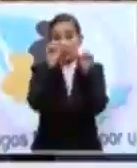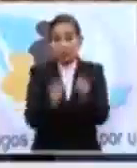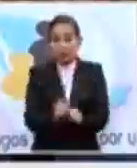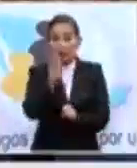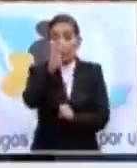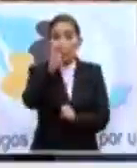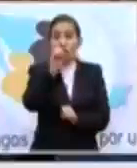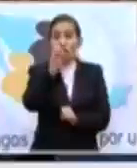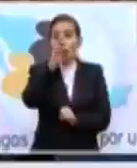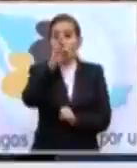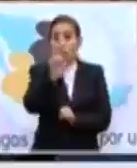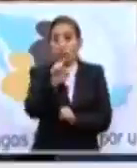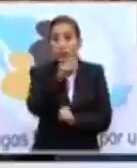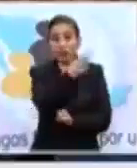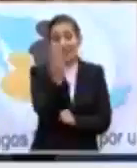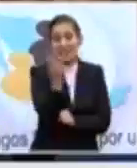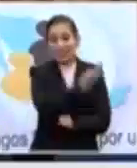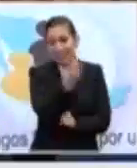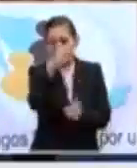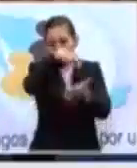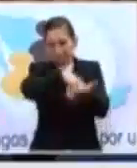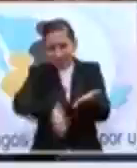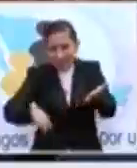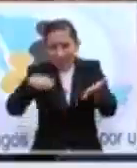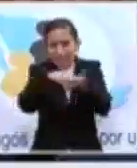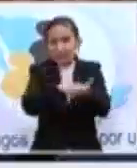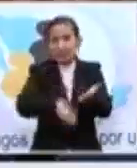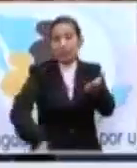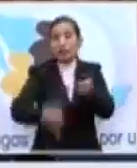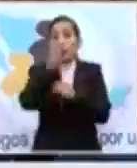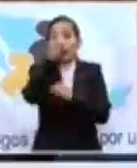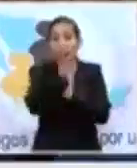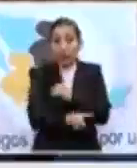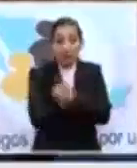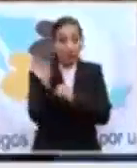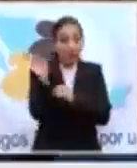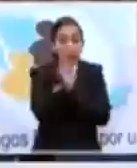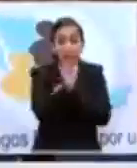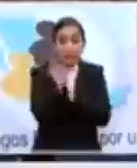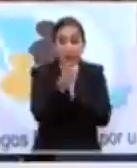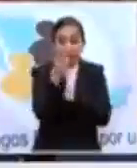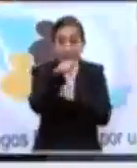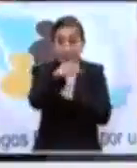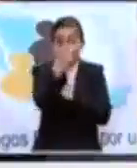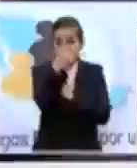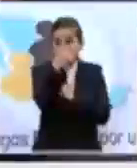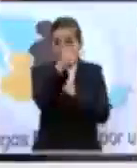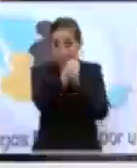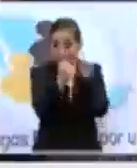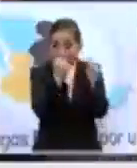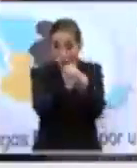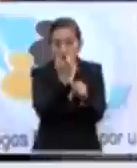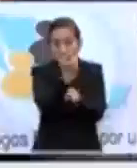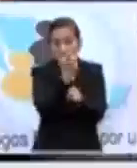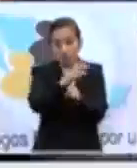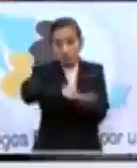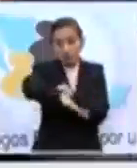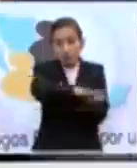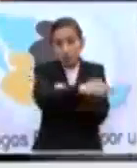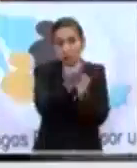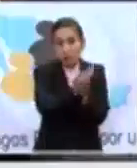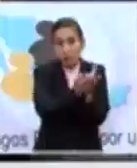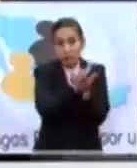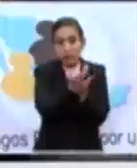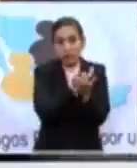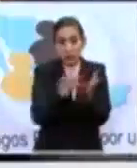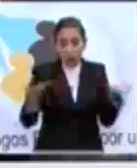Afore requiere urgentemente una corrección si no quiere que se rescate dentro de 13 años a este aparato